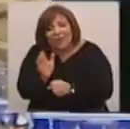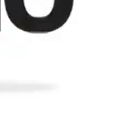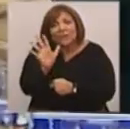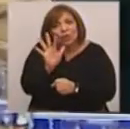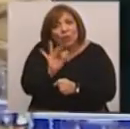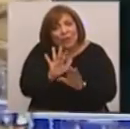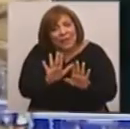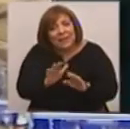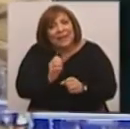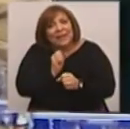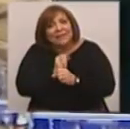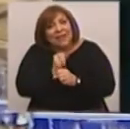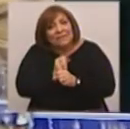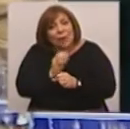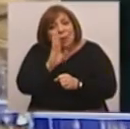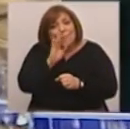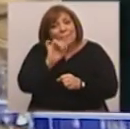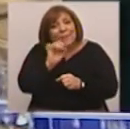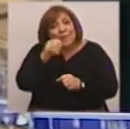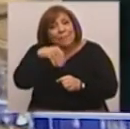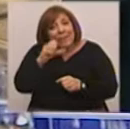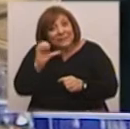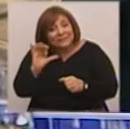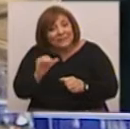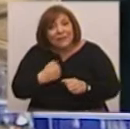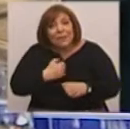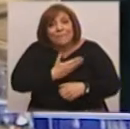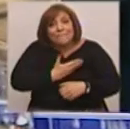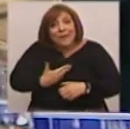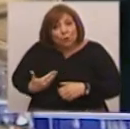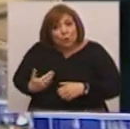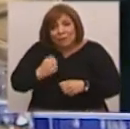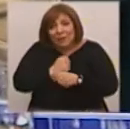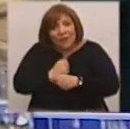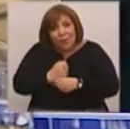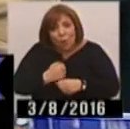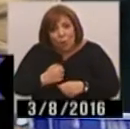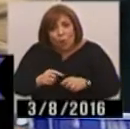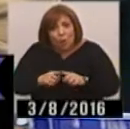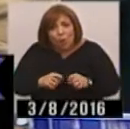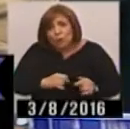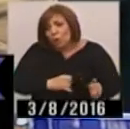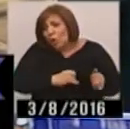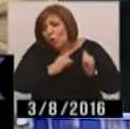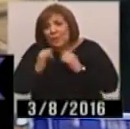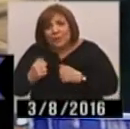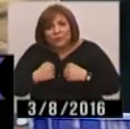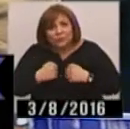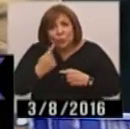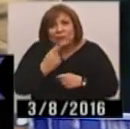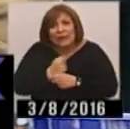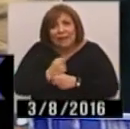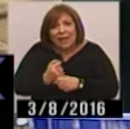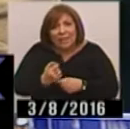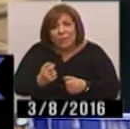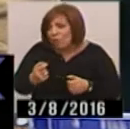En el trabajo de las pymes, el patrón trabaja a la par o más que el empleado, porque está todo el día en su comercio, es un trabajador más